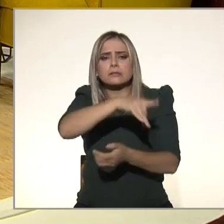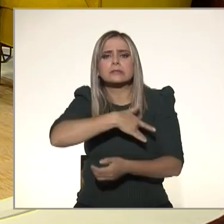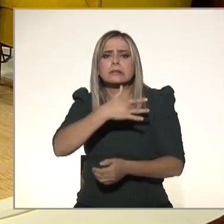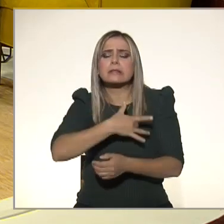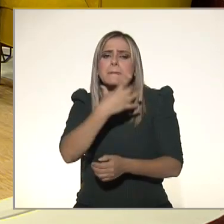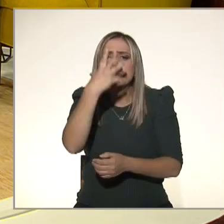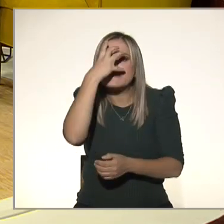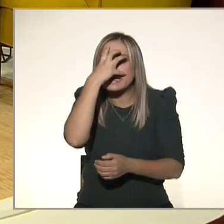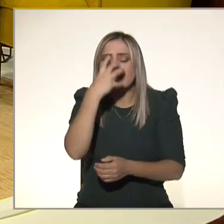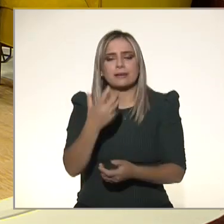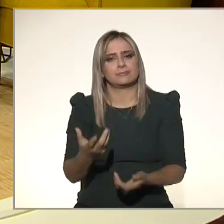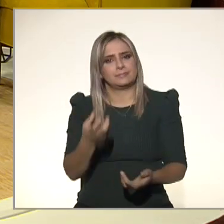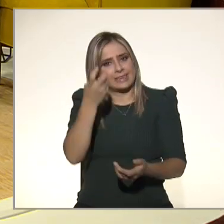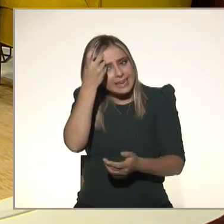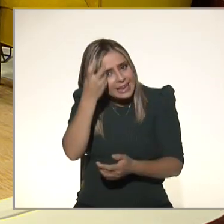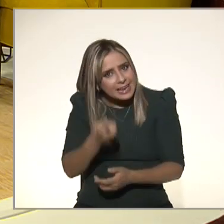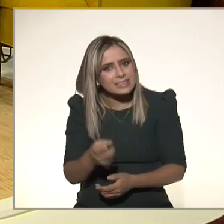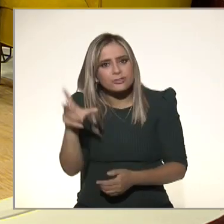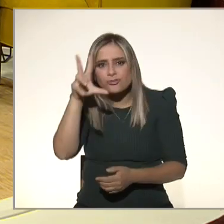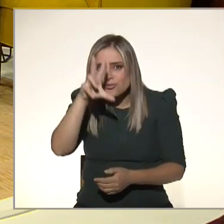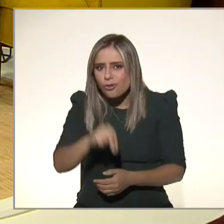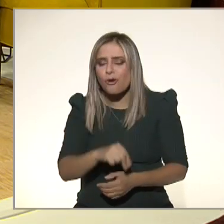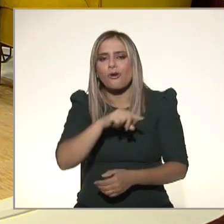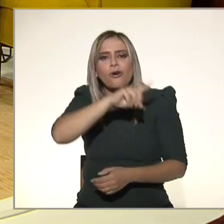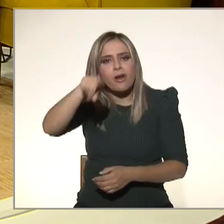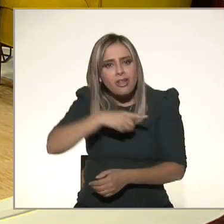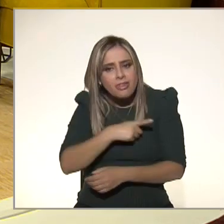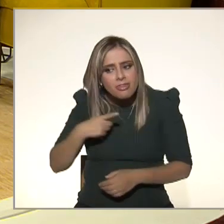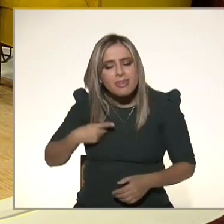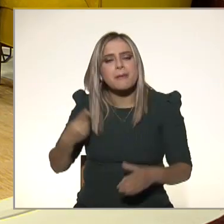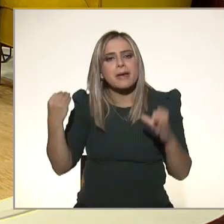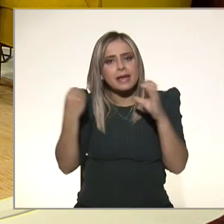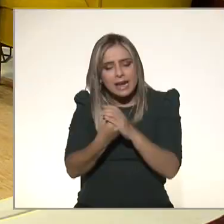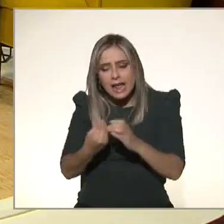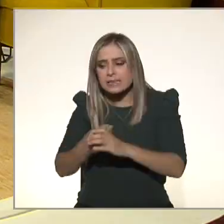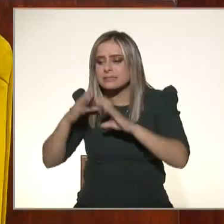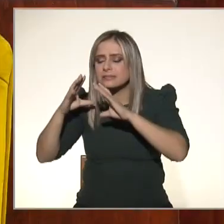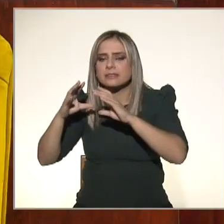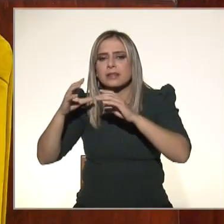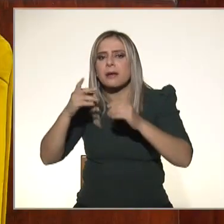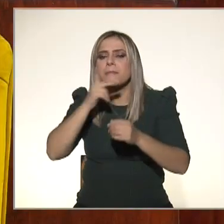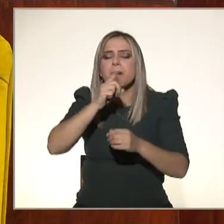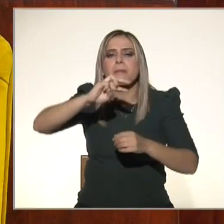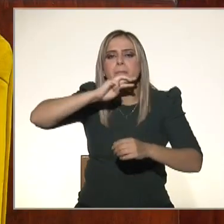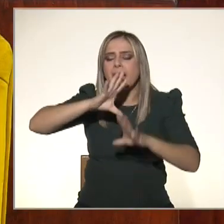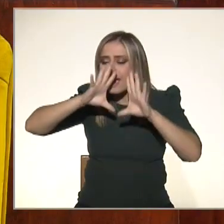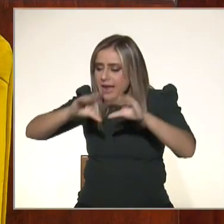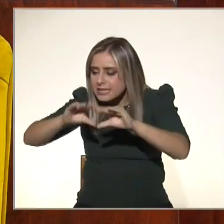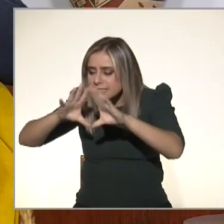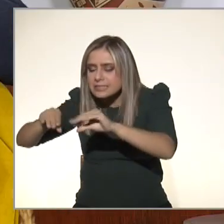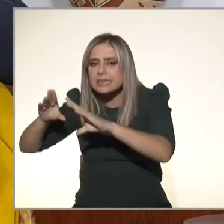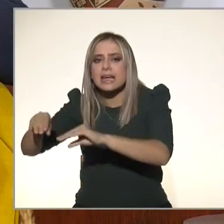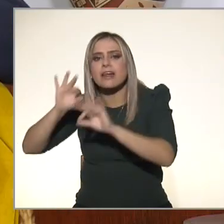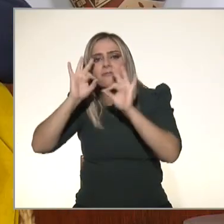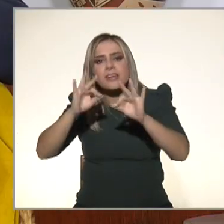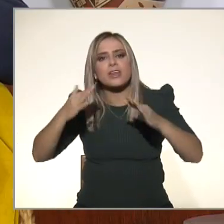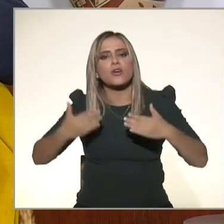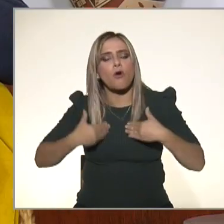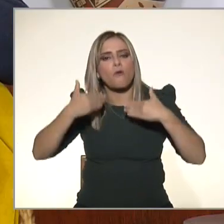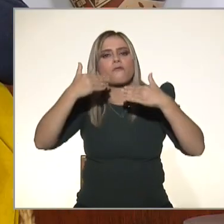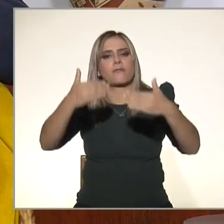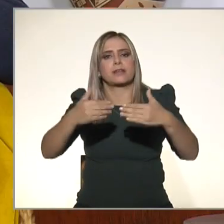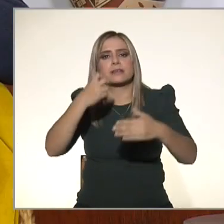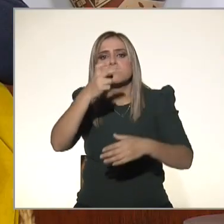tener apertura para hablar. Y ahí se acabó. Hasta lo que me haya, creo que es en secundaria, que nos dieron una clase o una cosa así.